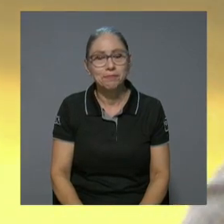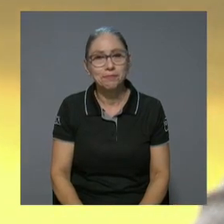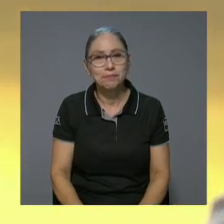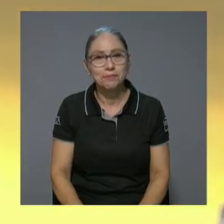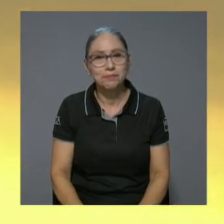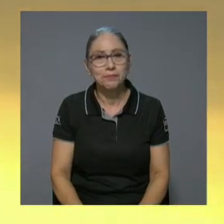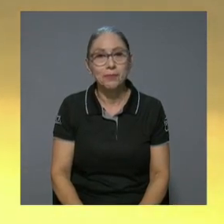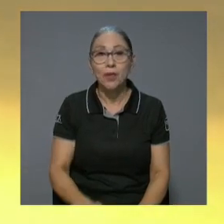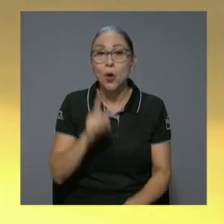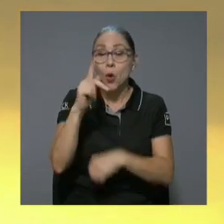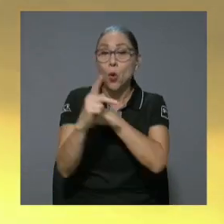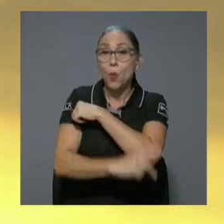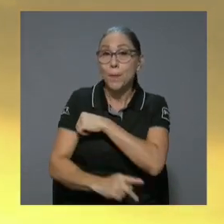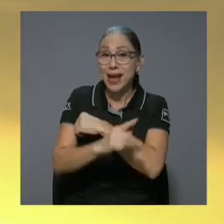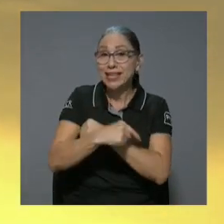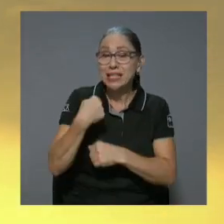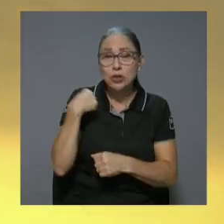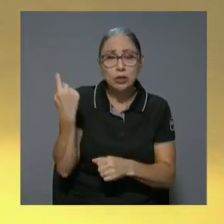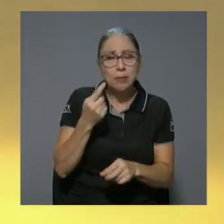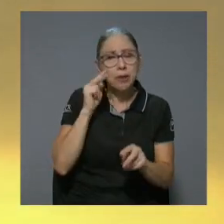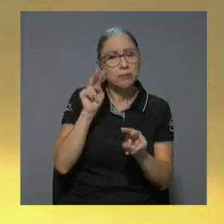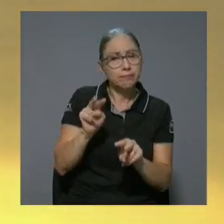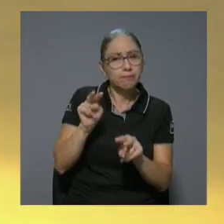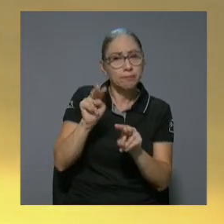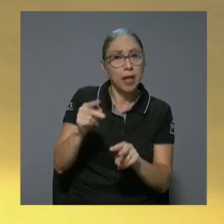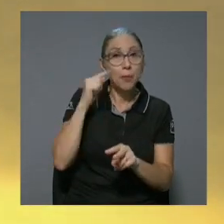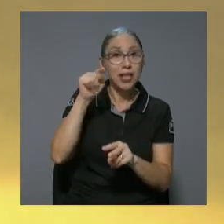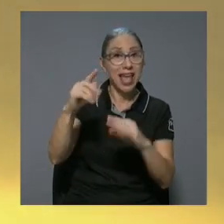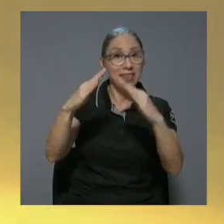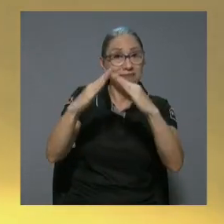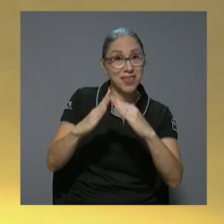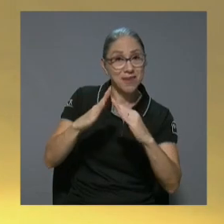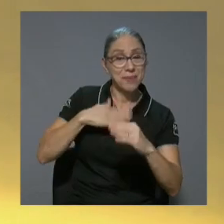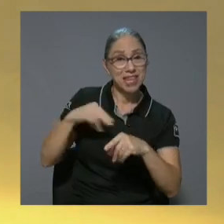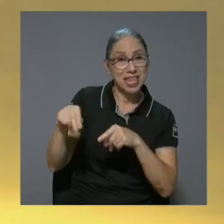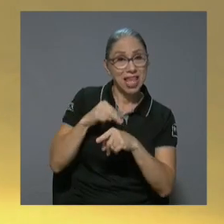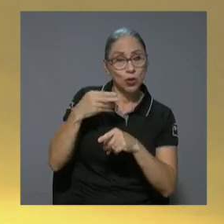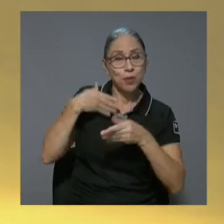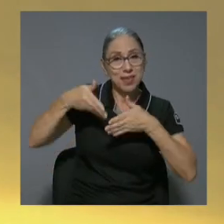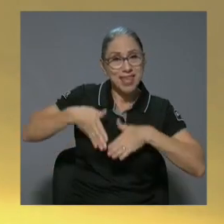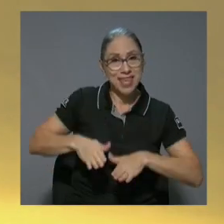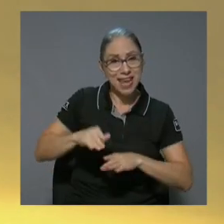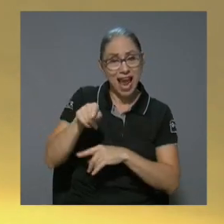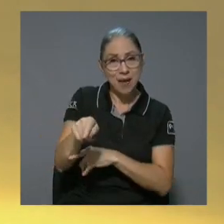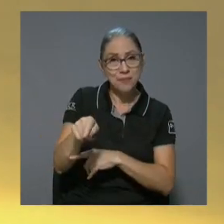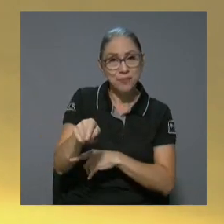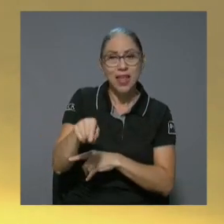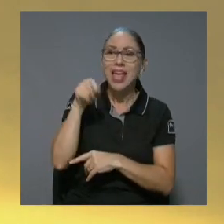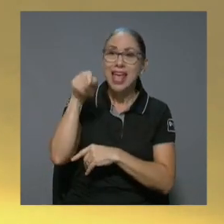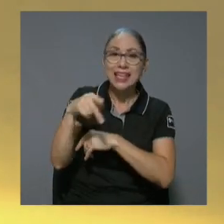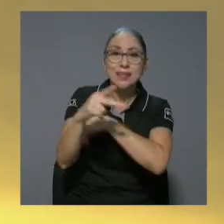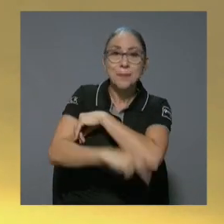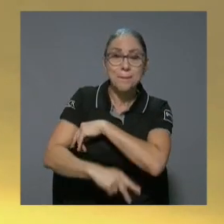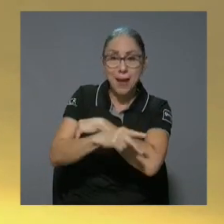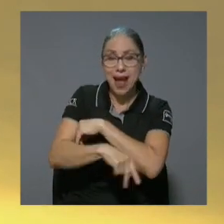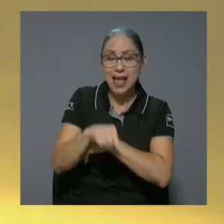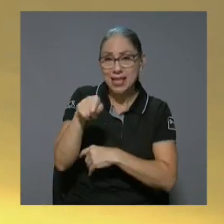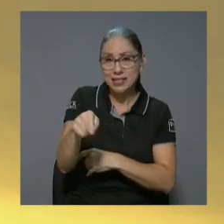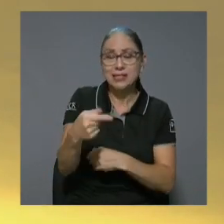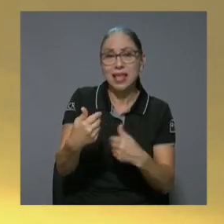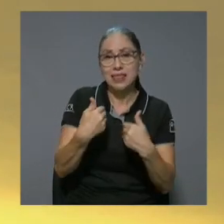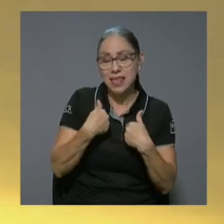Un país al que le doy mucho seguimiento, porque ahí vive mi nieto y mi hija, ese país que es el que